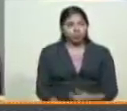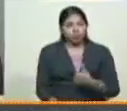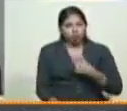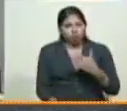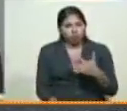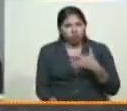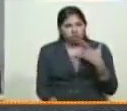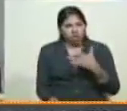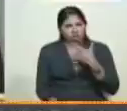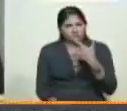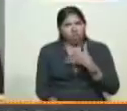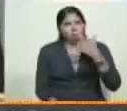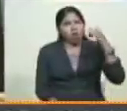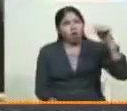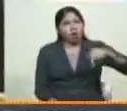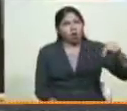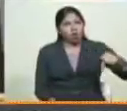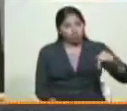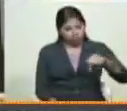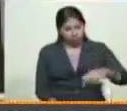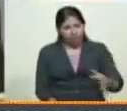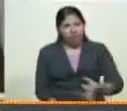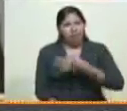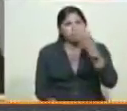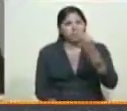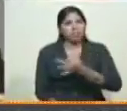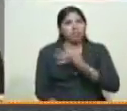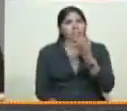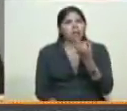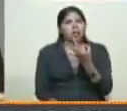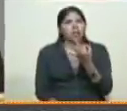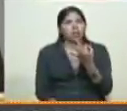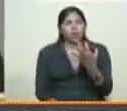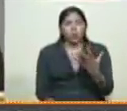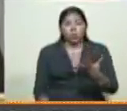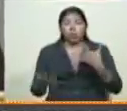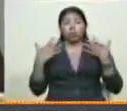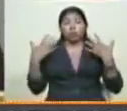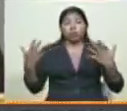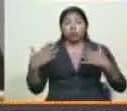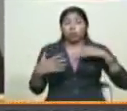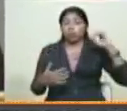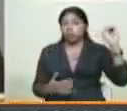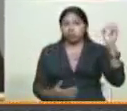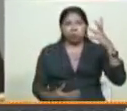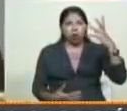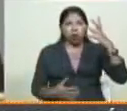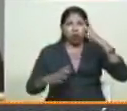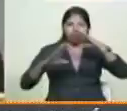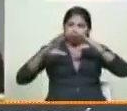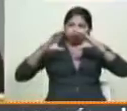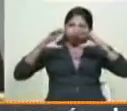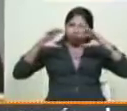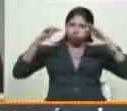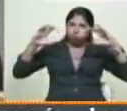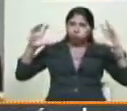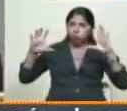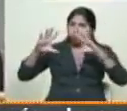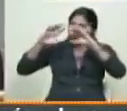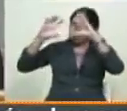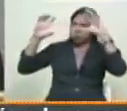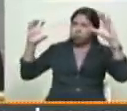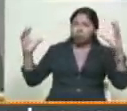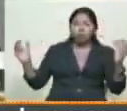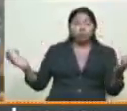siento hoy, en esta tarde calurosa, nublada en